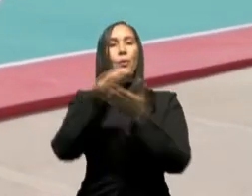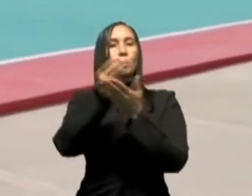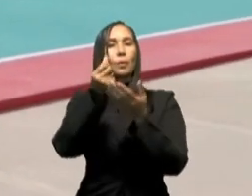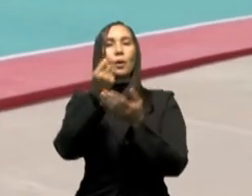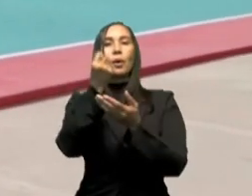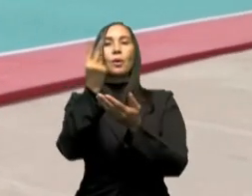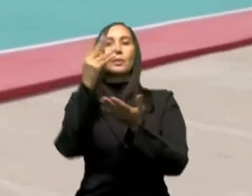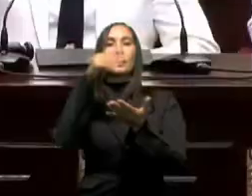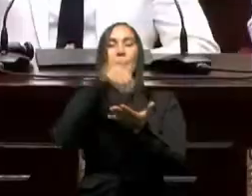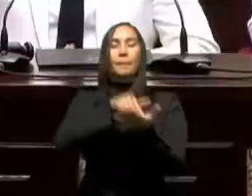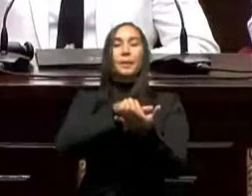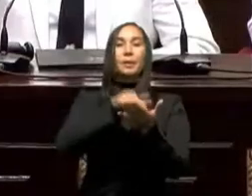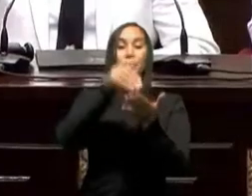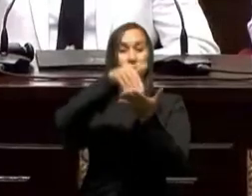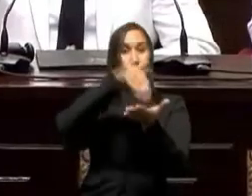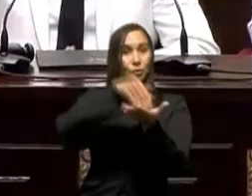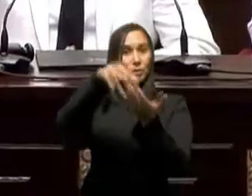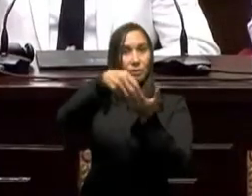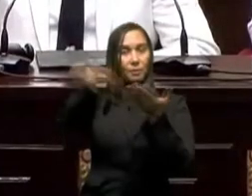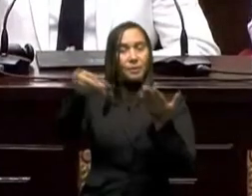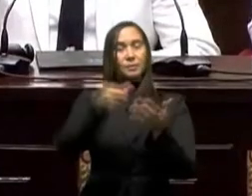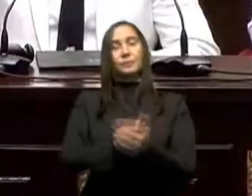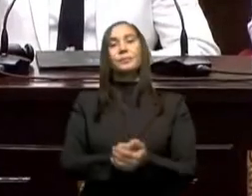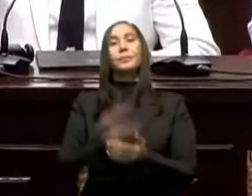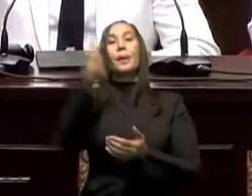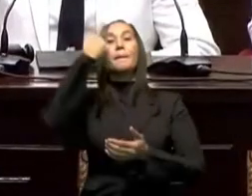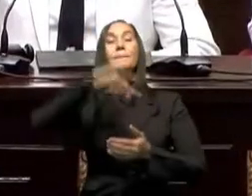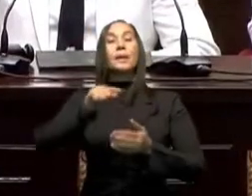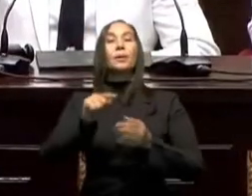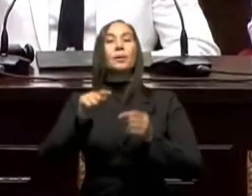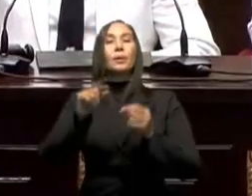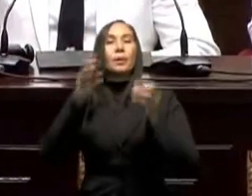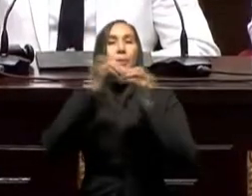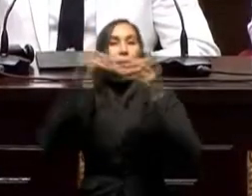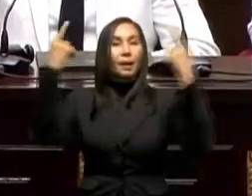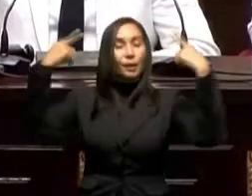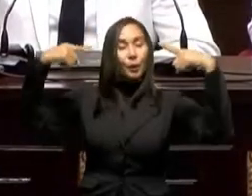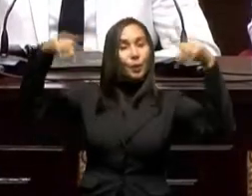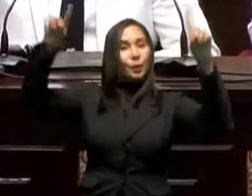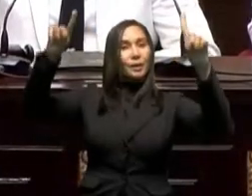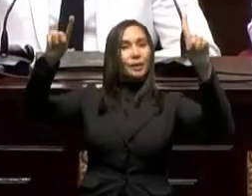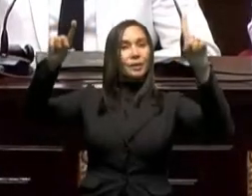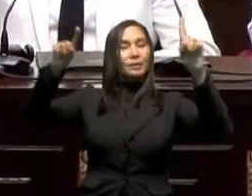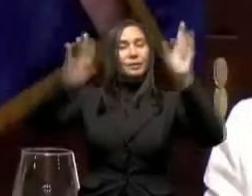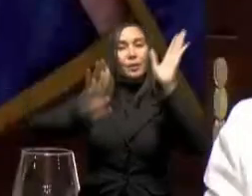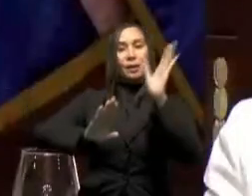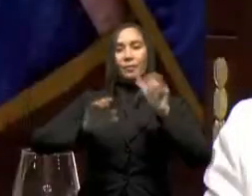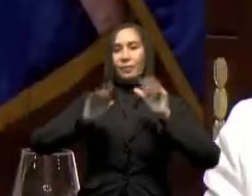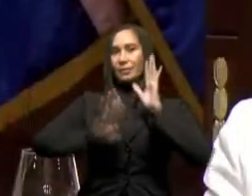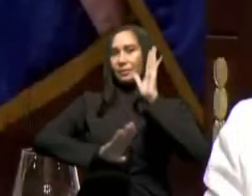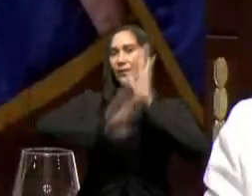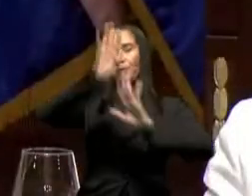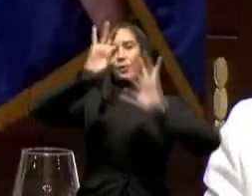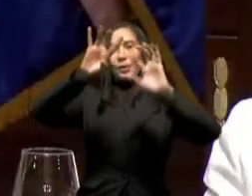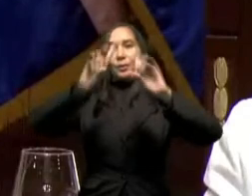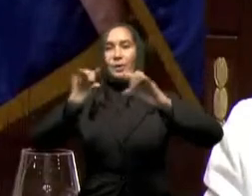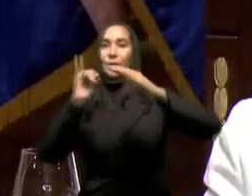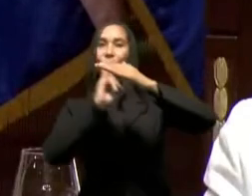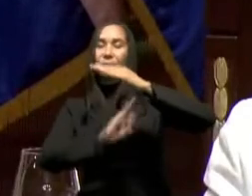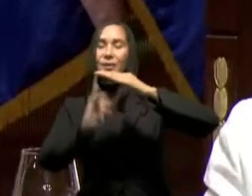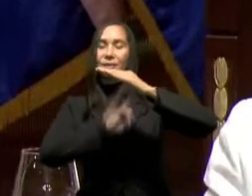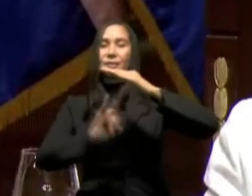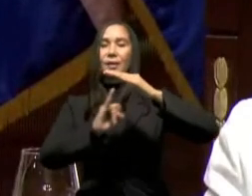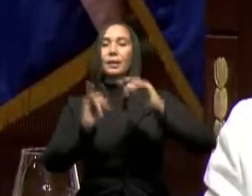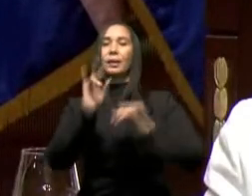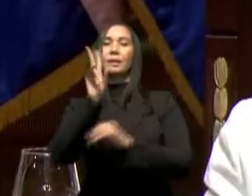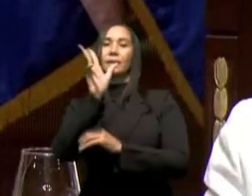a los 11.800 millones de pesos. Pero nuestro mayor logro ha sido el avance en la educación inicial, la educación inicial de